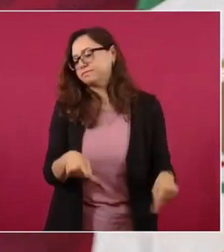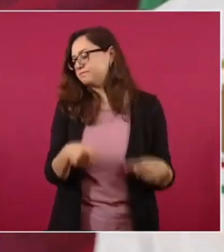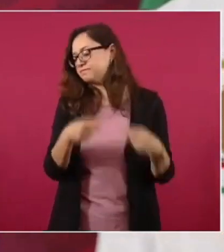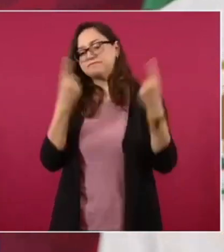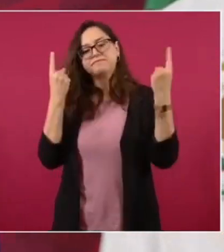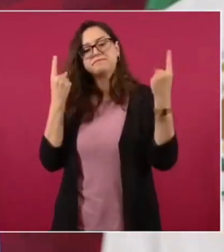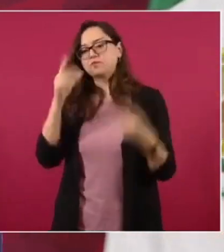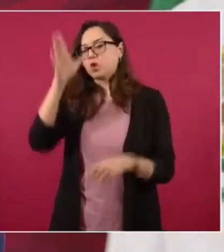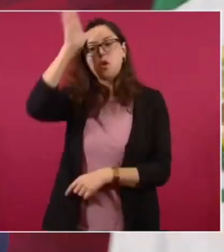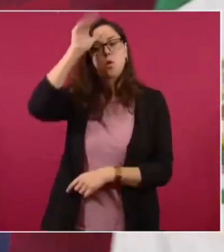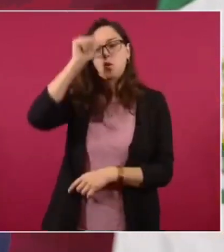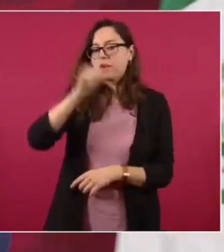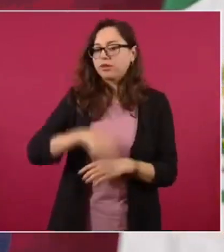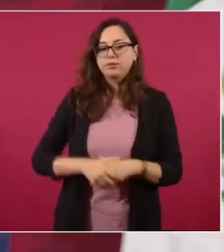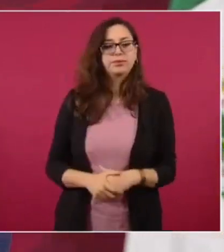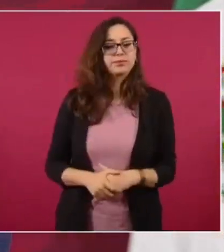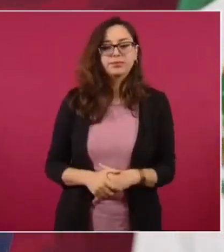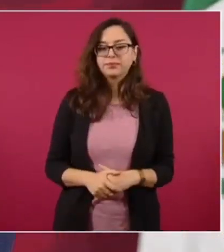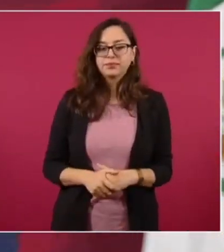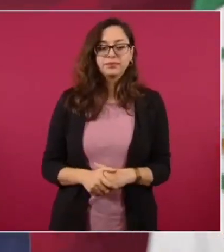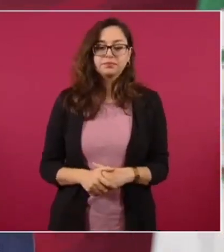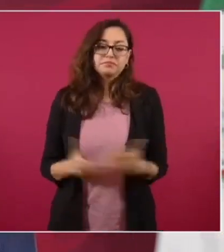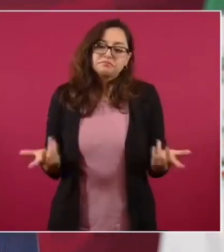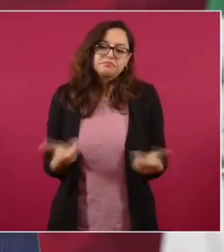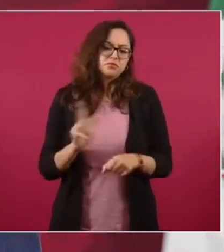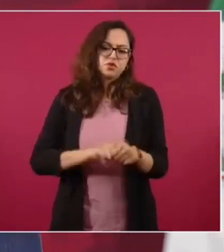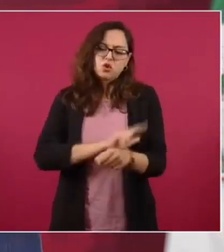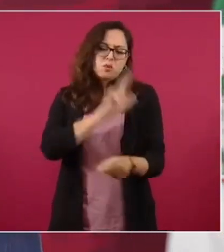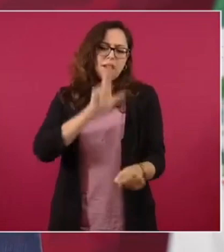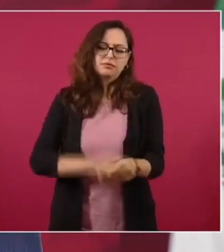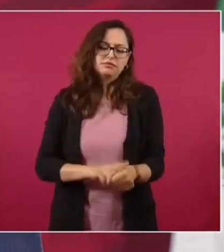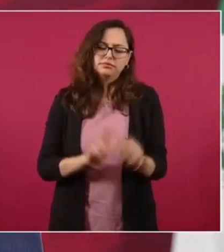diferencias. Y esto es normal,